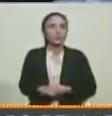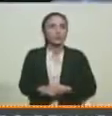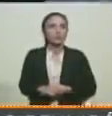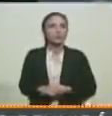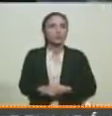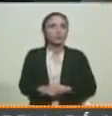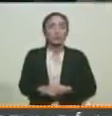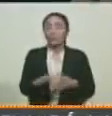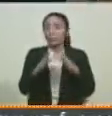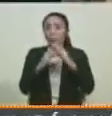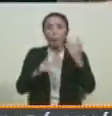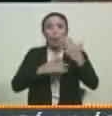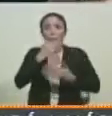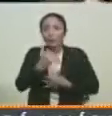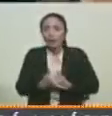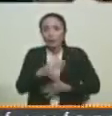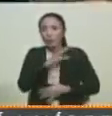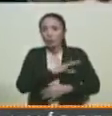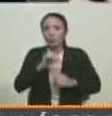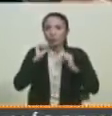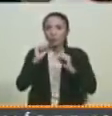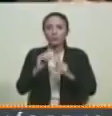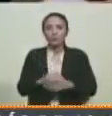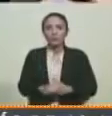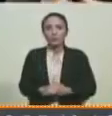bajo el proyecto socialista.